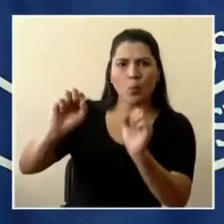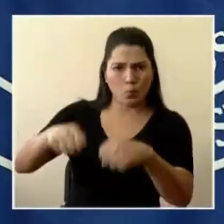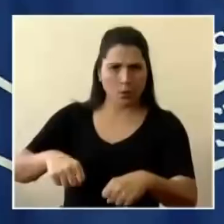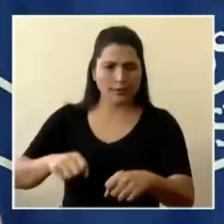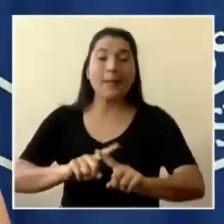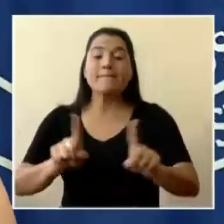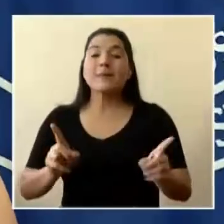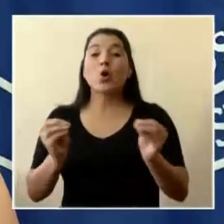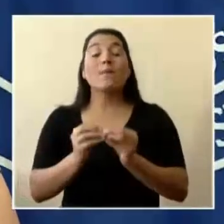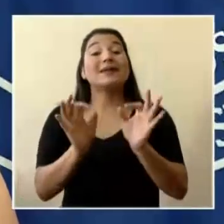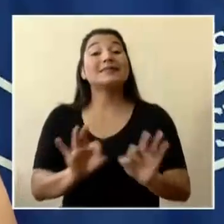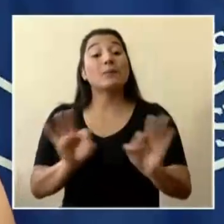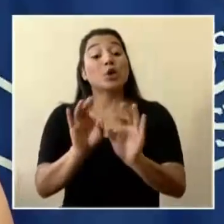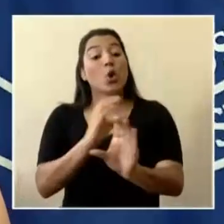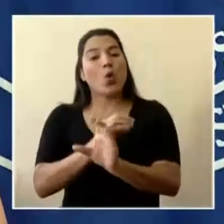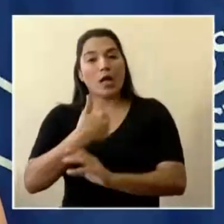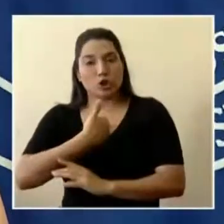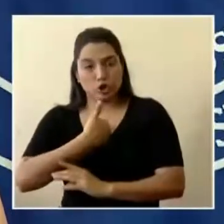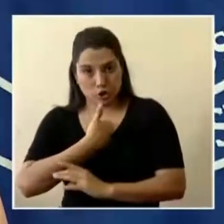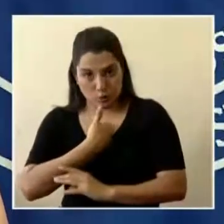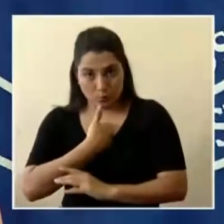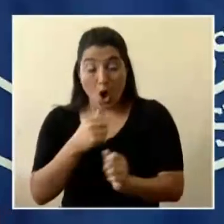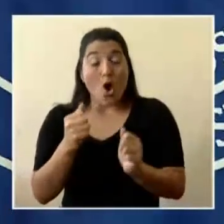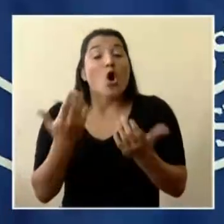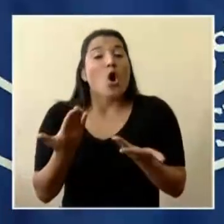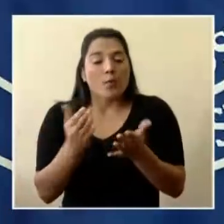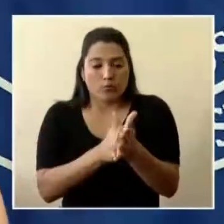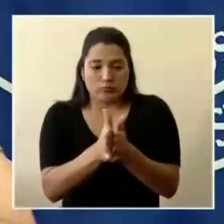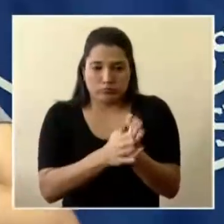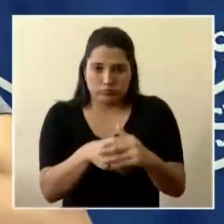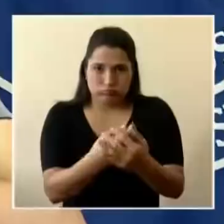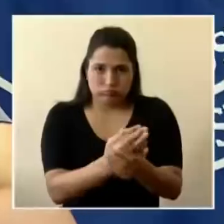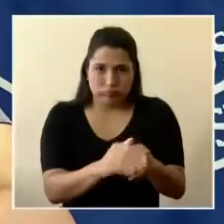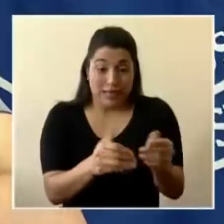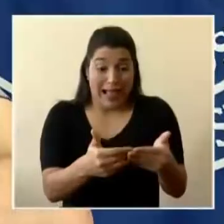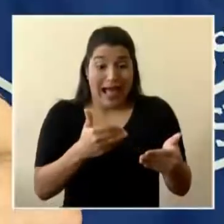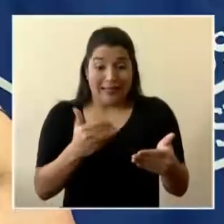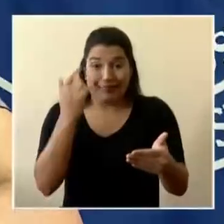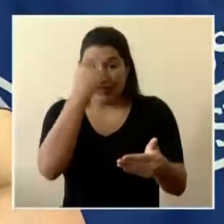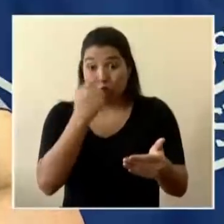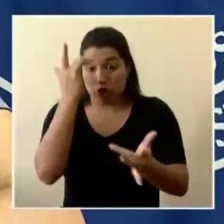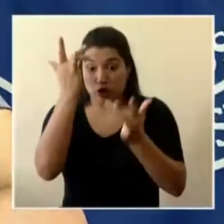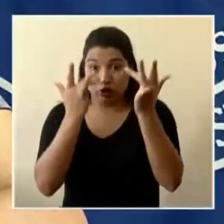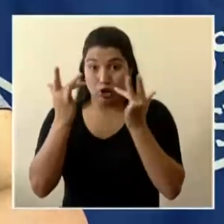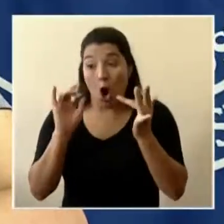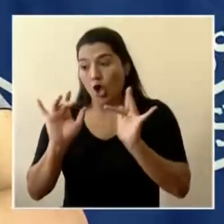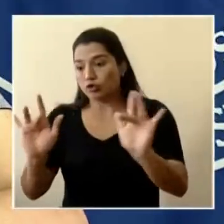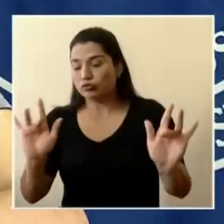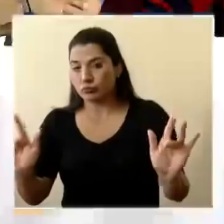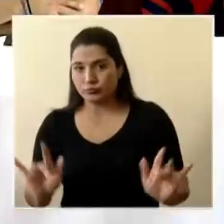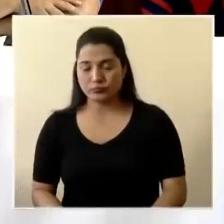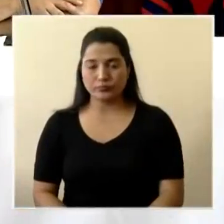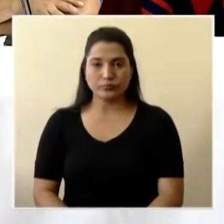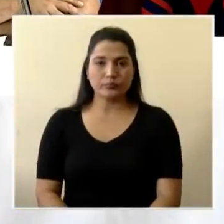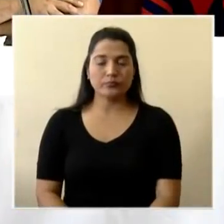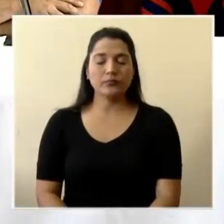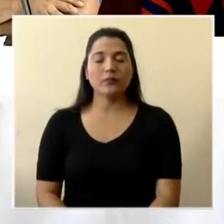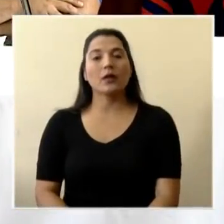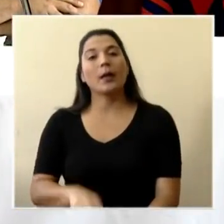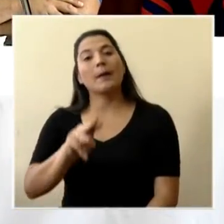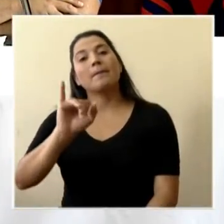lo más importante es cuidarnos nosotros mismos directamente con el lavado de manos antes de tocarnos la cara al manipular objetos.